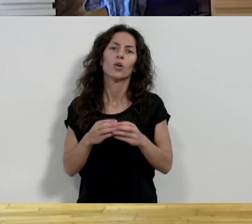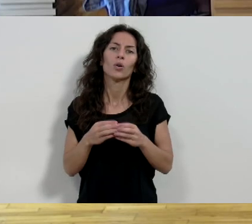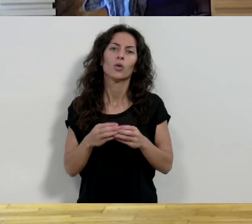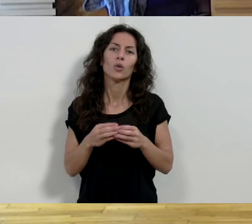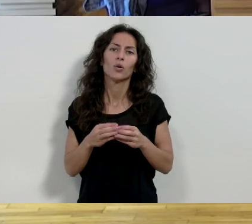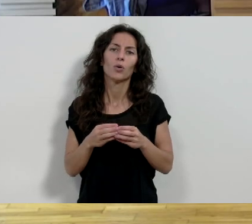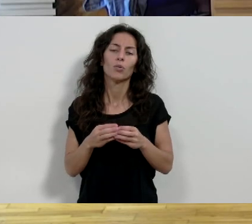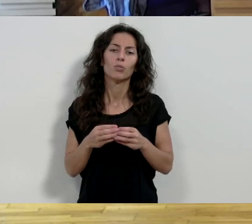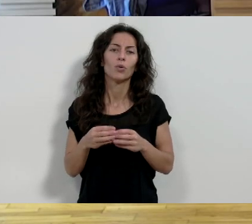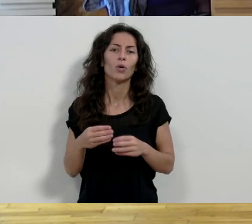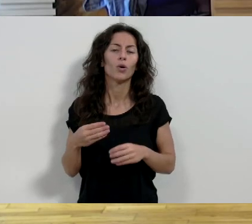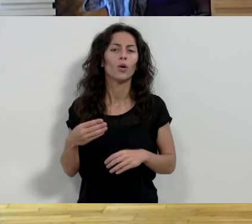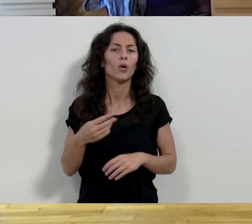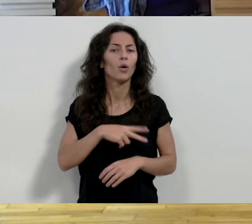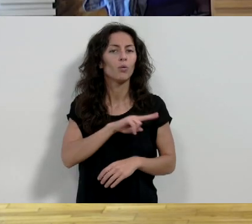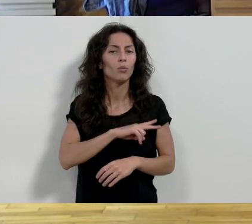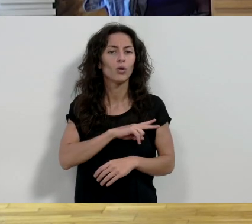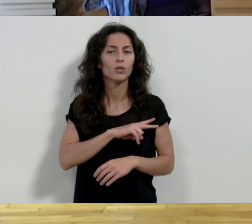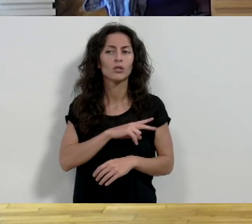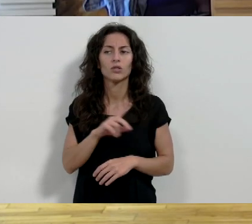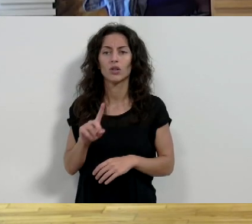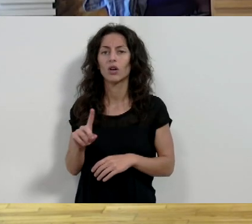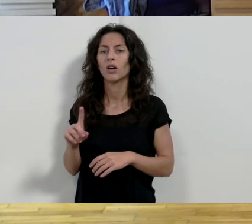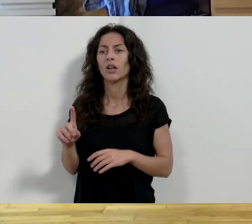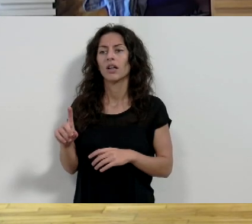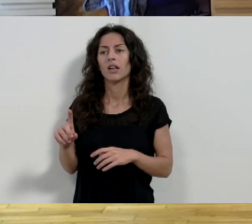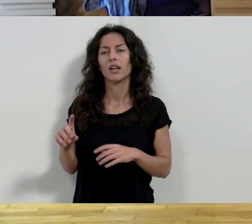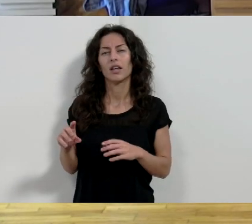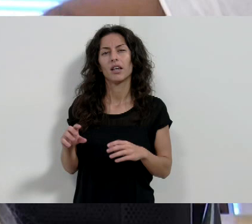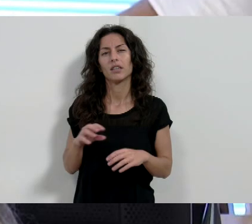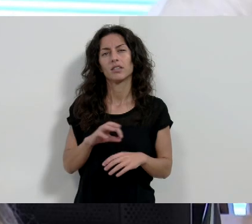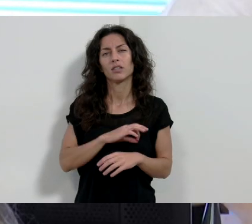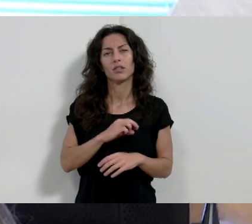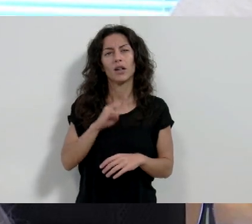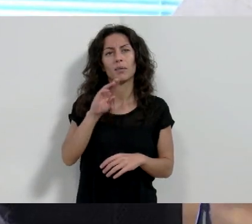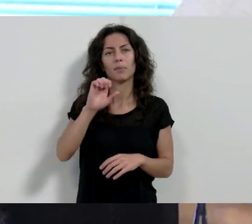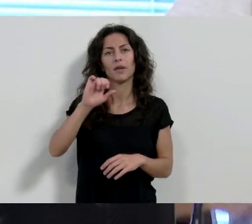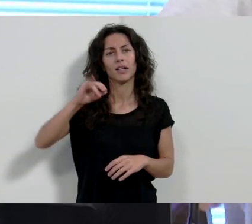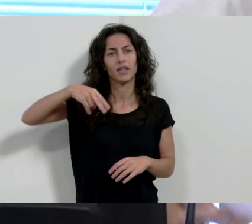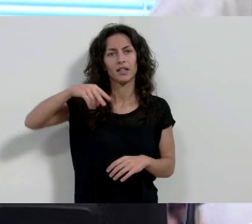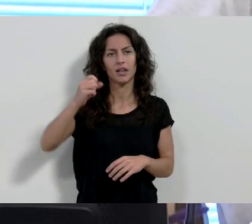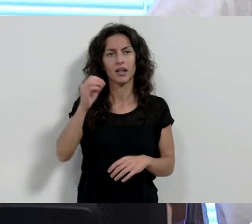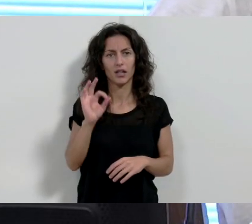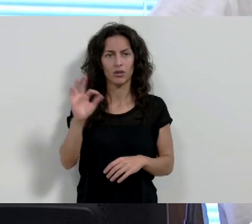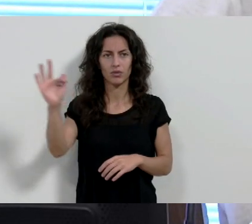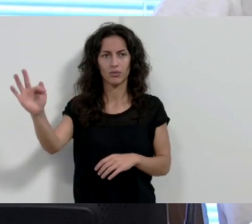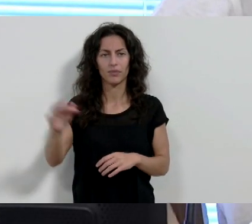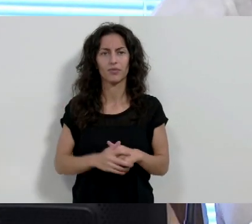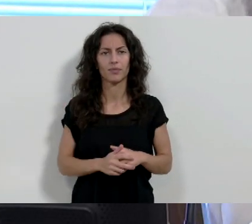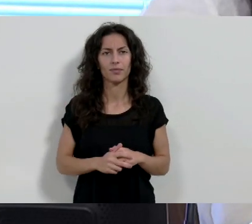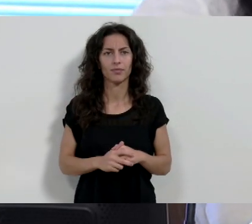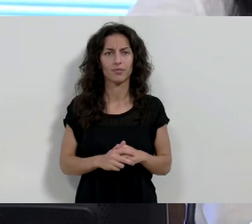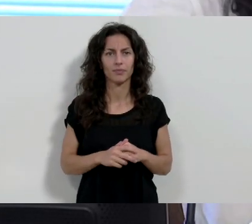Peinado. Gracias, señora presidenta. Aclarar lo primero que este grupo municipal no ha interpretado que los 100.000 euros sean